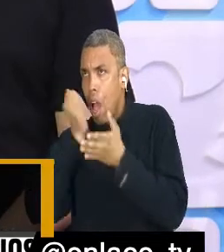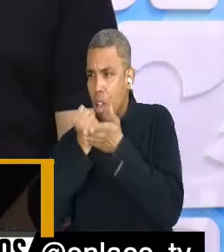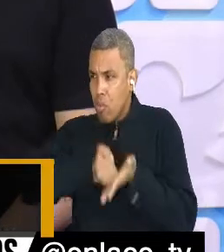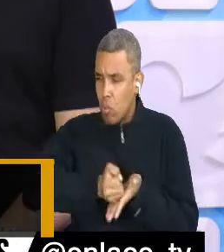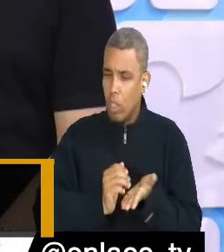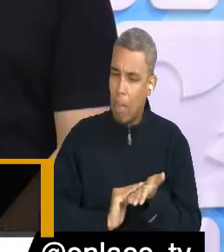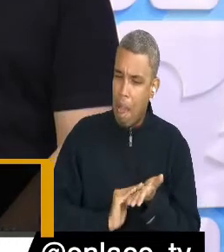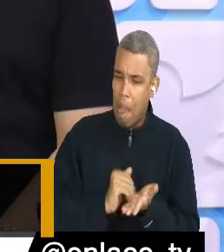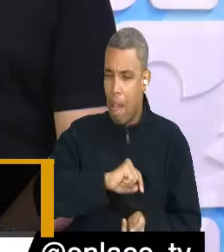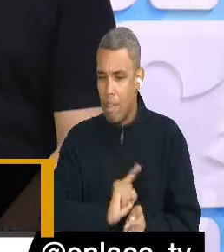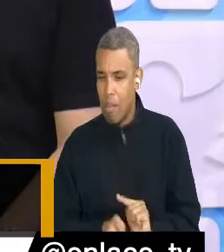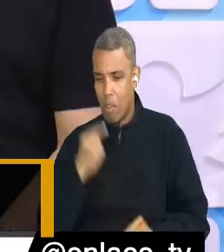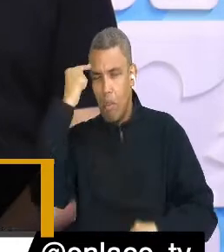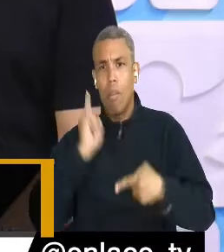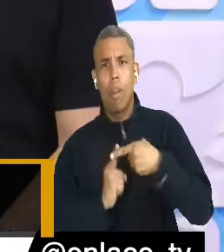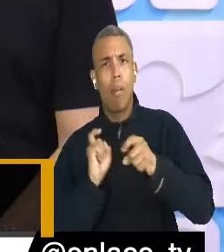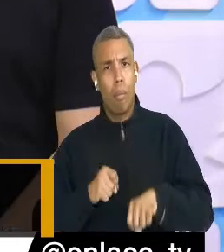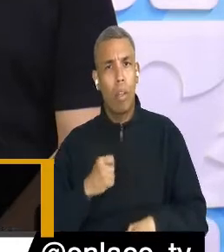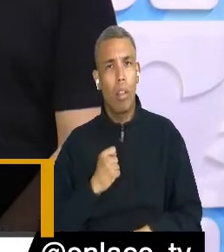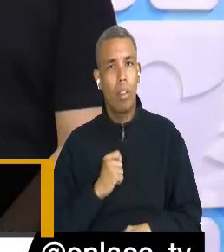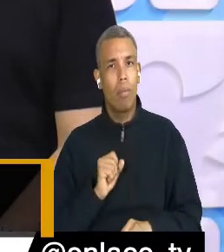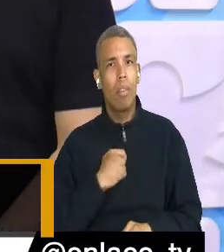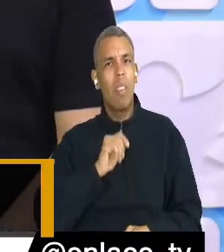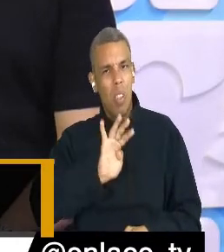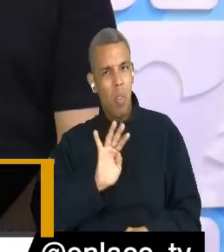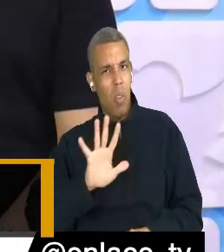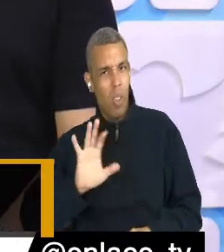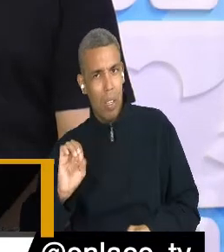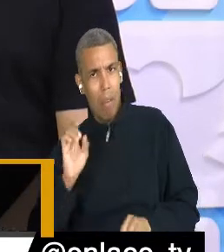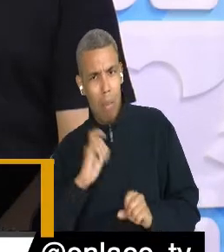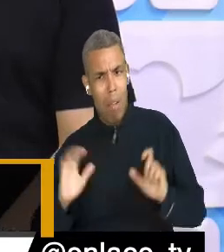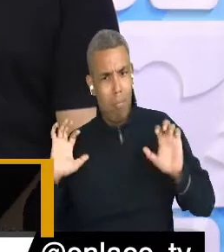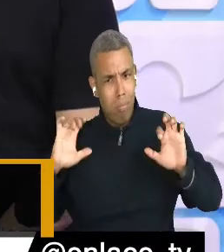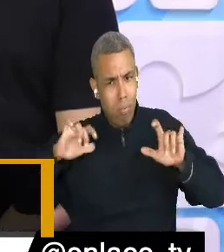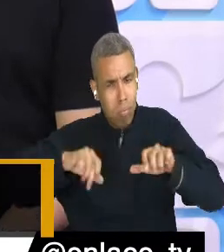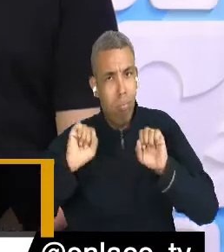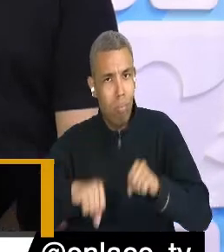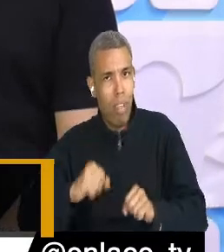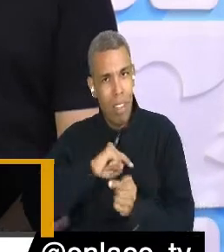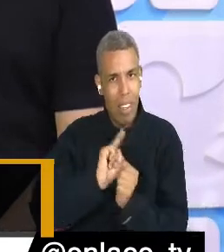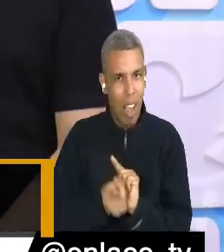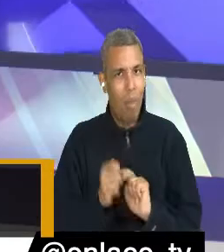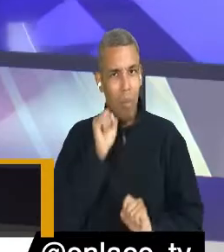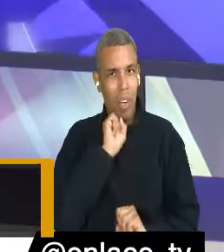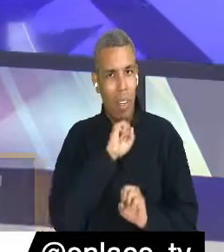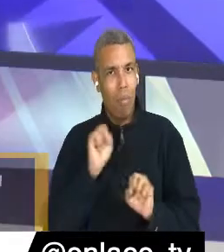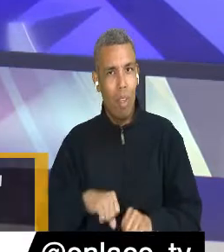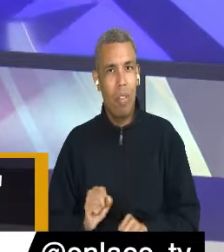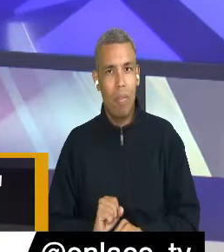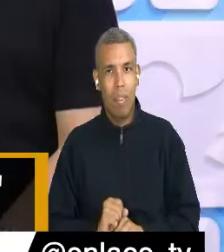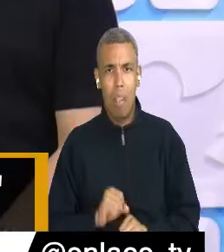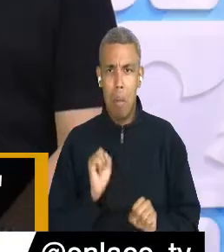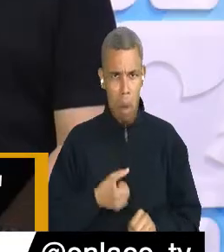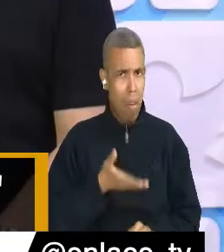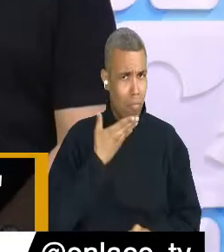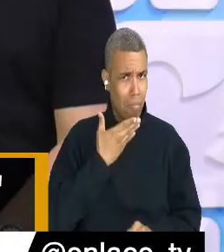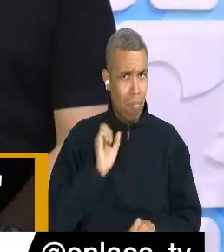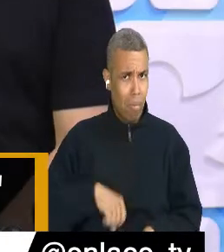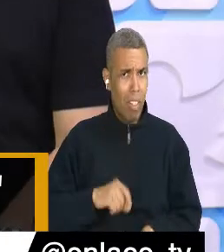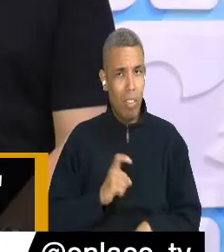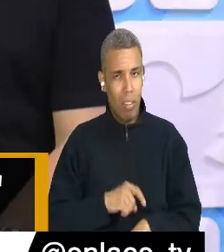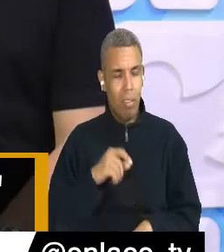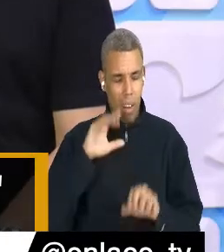hoy estén con nosotros. 450 personas tienen el poder de cambiar Barranca Bermeja. ¿Todavía hay boletas? Sí, todavía hay